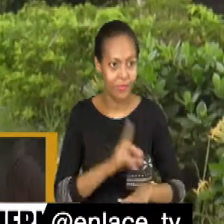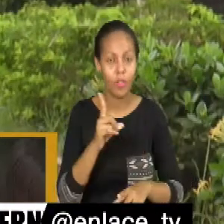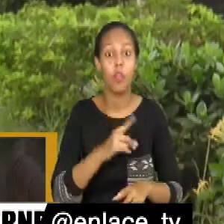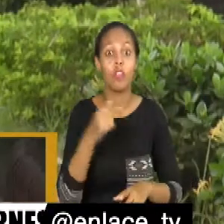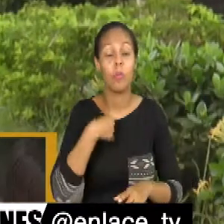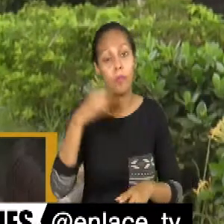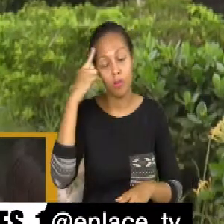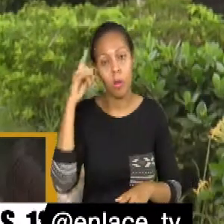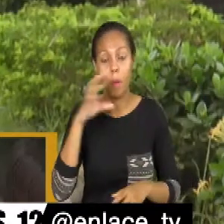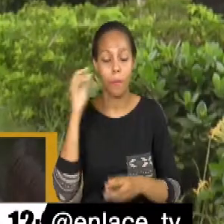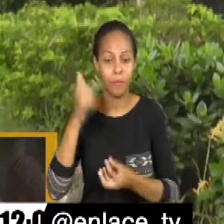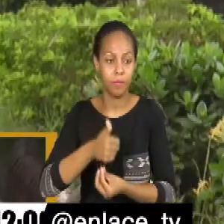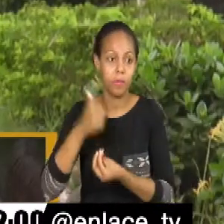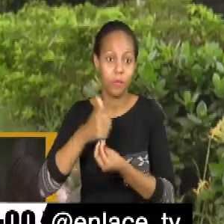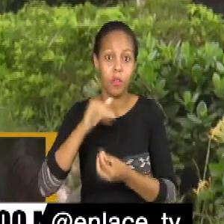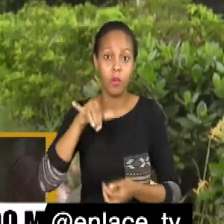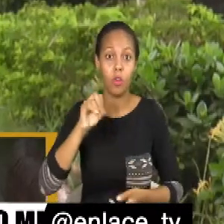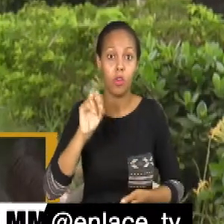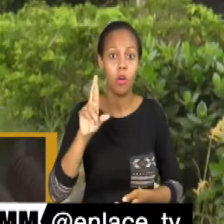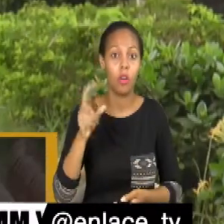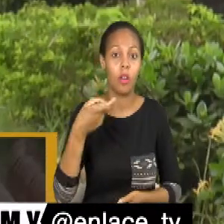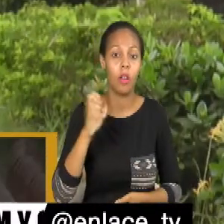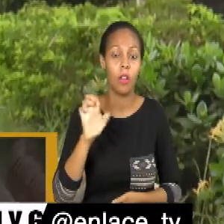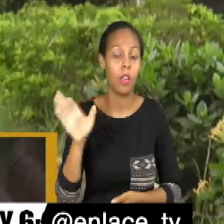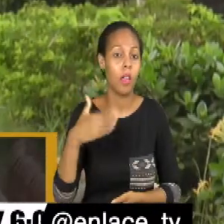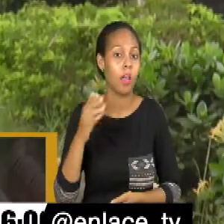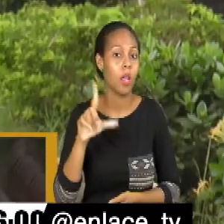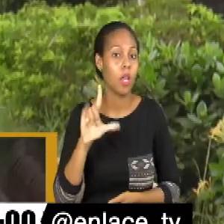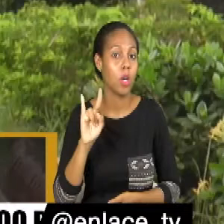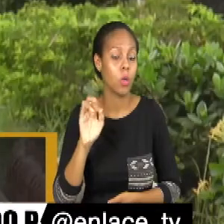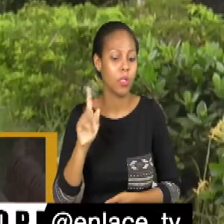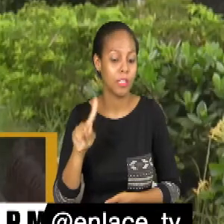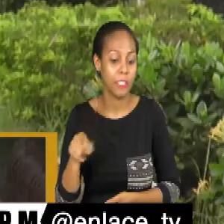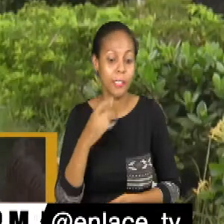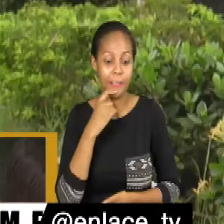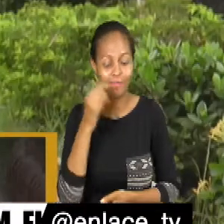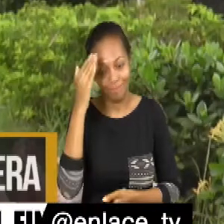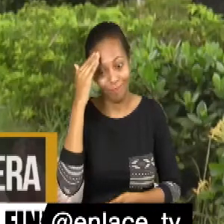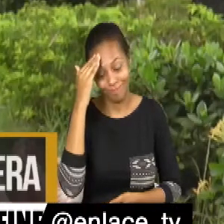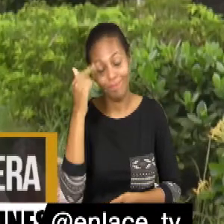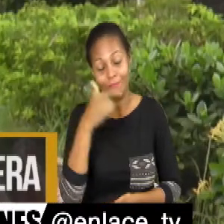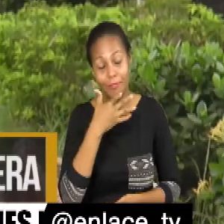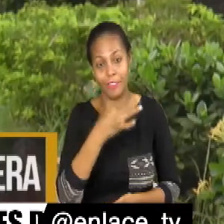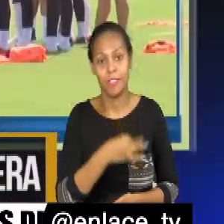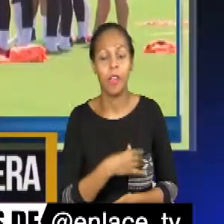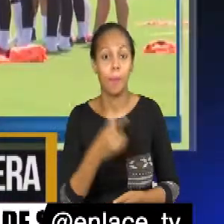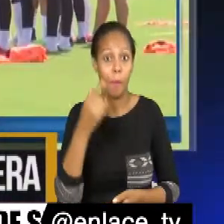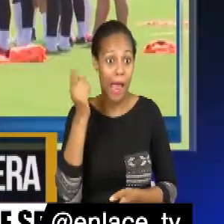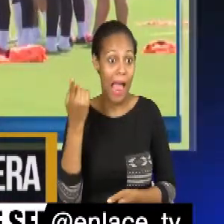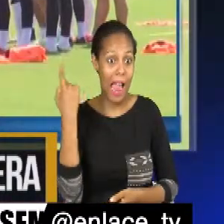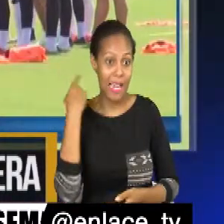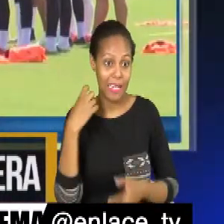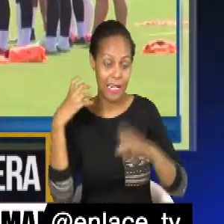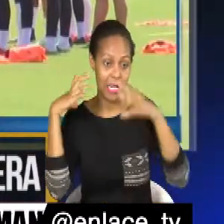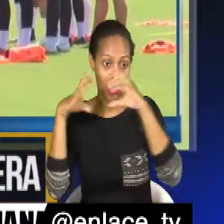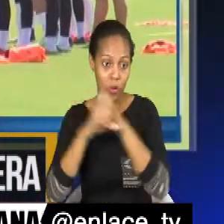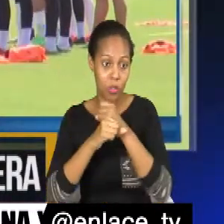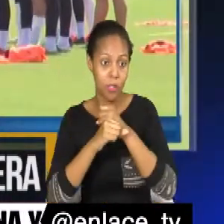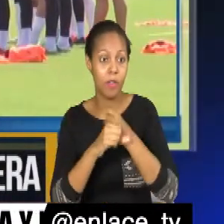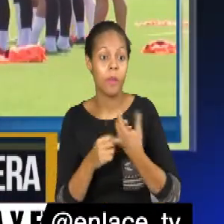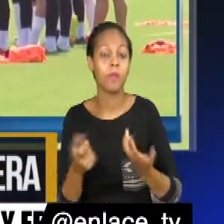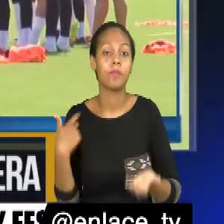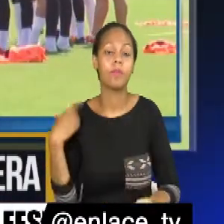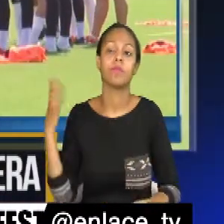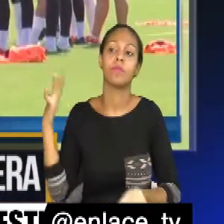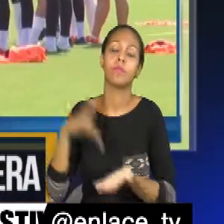Bernal lo debe tener muy clarito, por eso ayer en horas de la noche estuvo acompañando en Bogotá